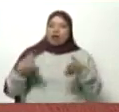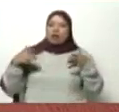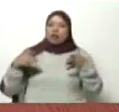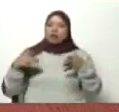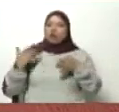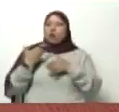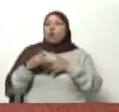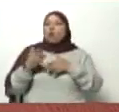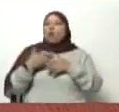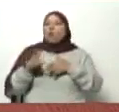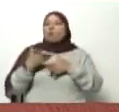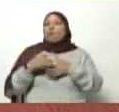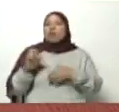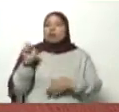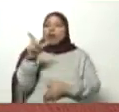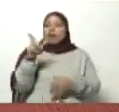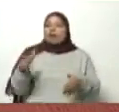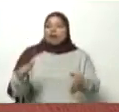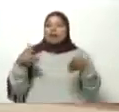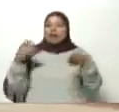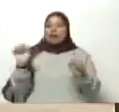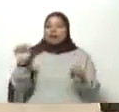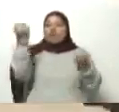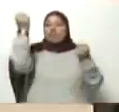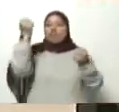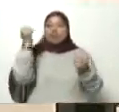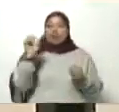sean cuando sean.